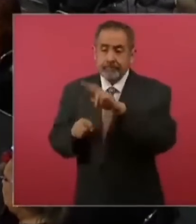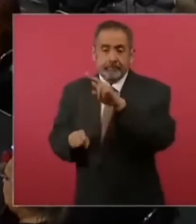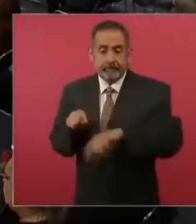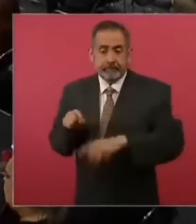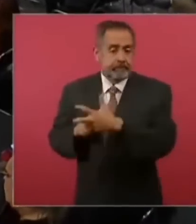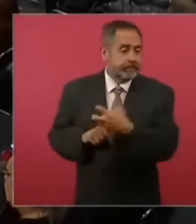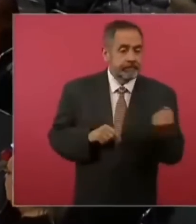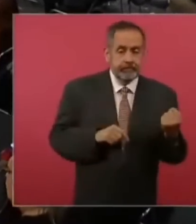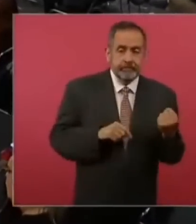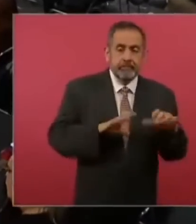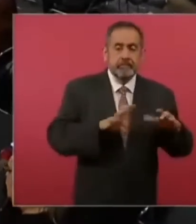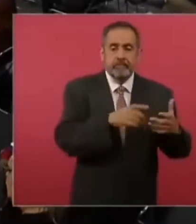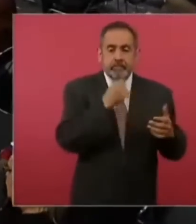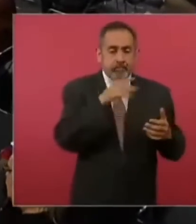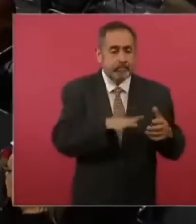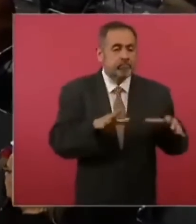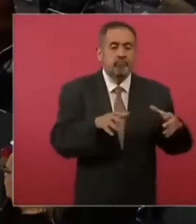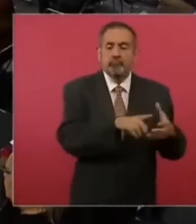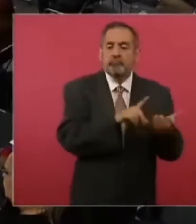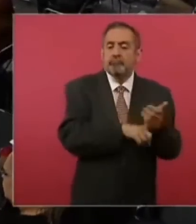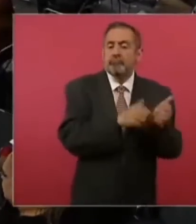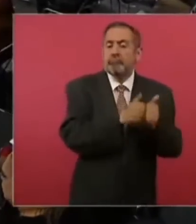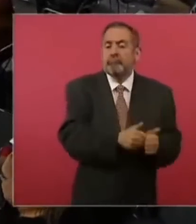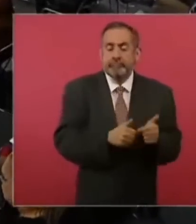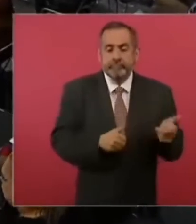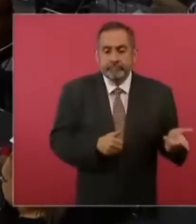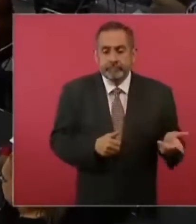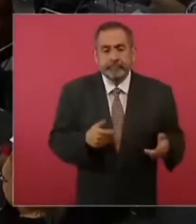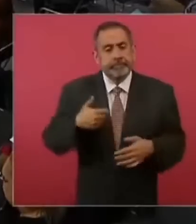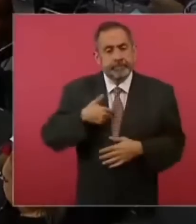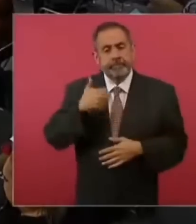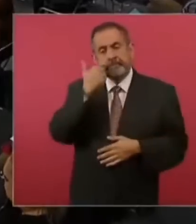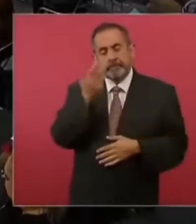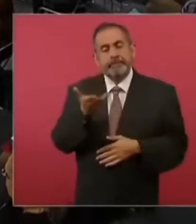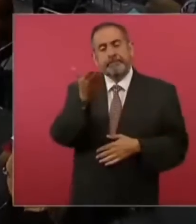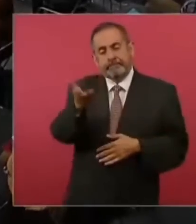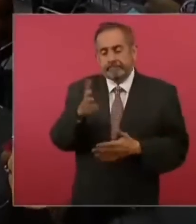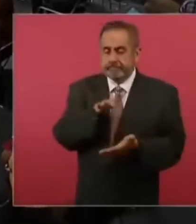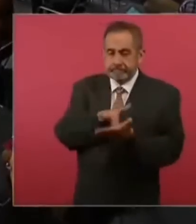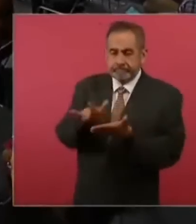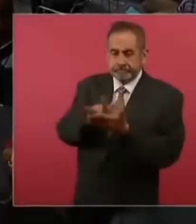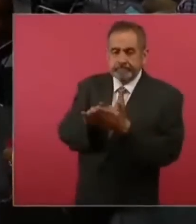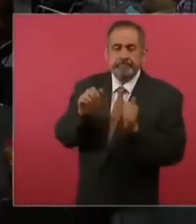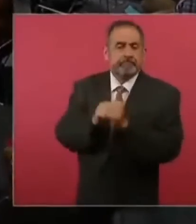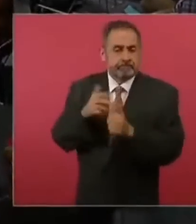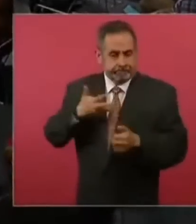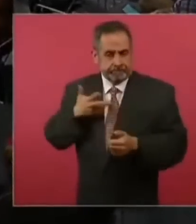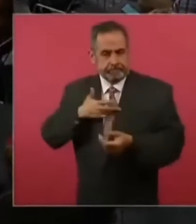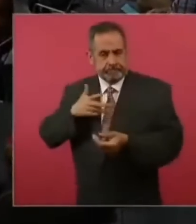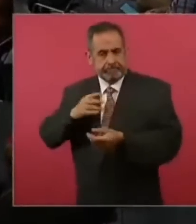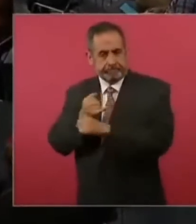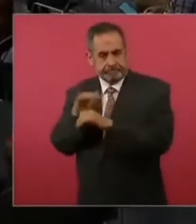en posesión de esta red de trata de blancas y nosotros queremos pedir su apoyo. Contamos